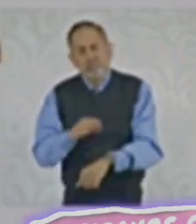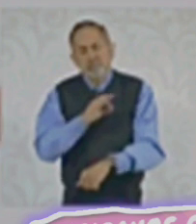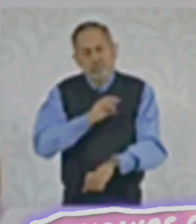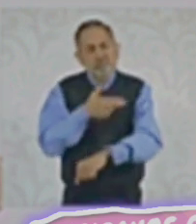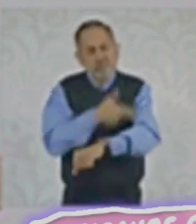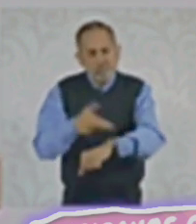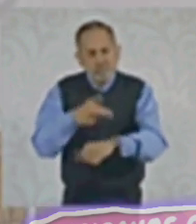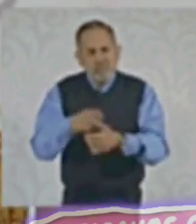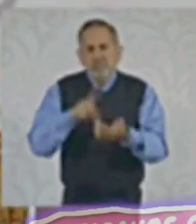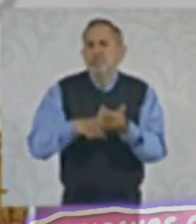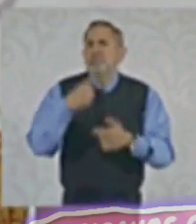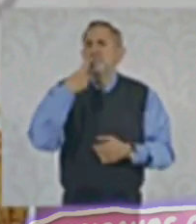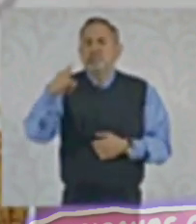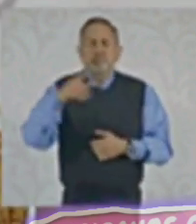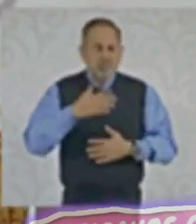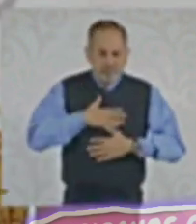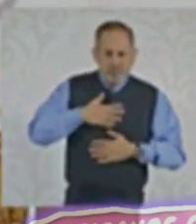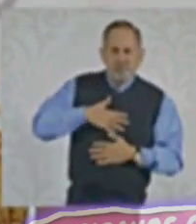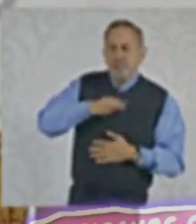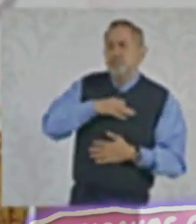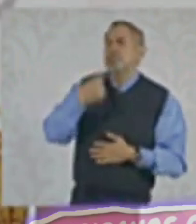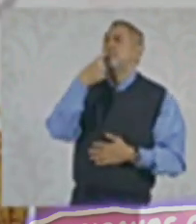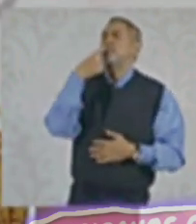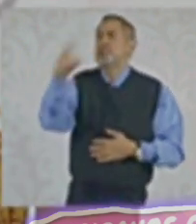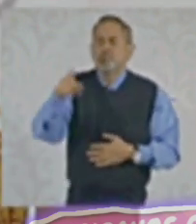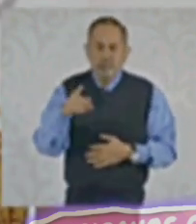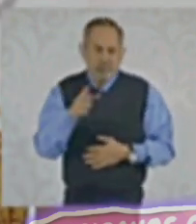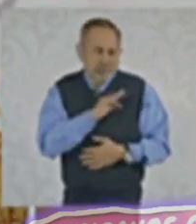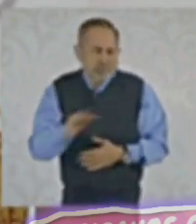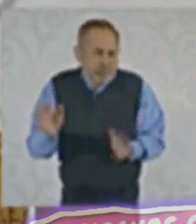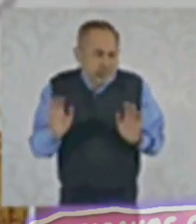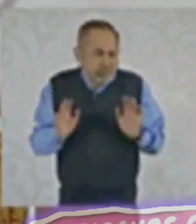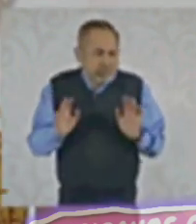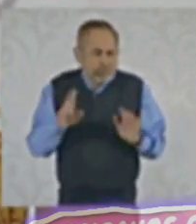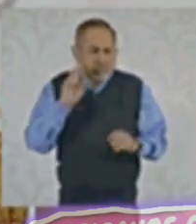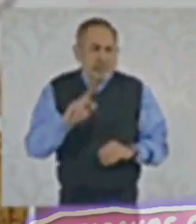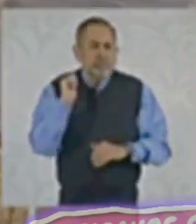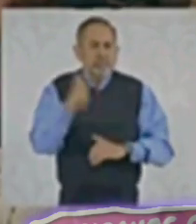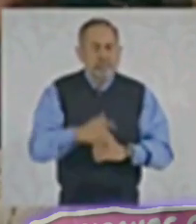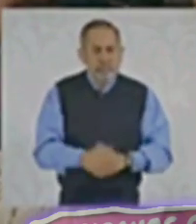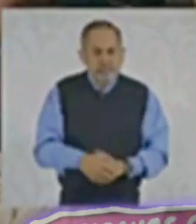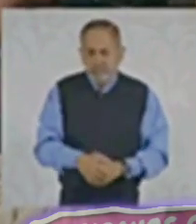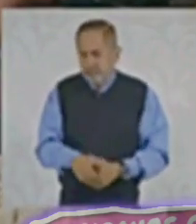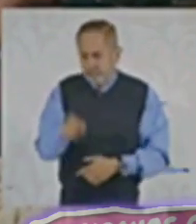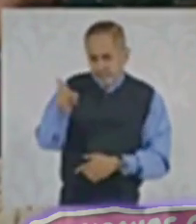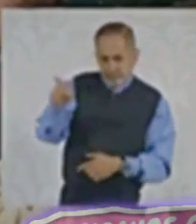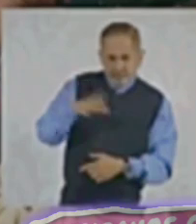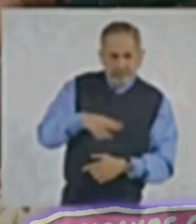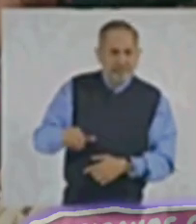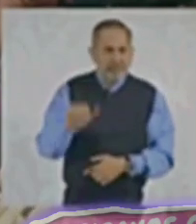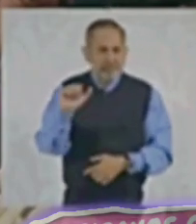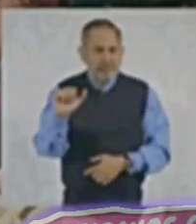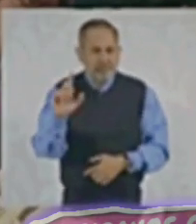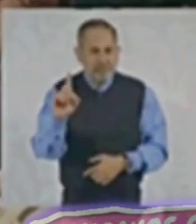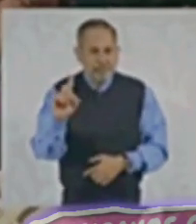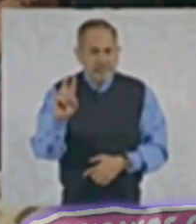sino denunciar algún caso, no está prohibido. Aquí está Adriana Contreras.